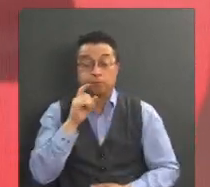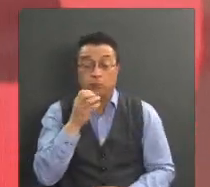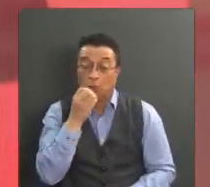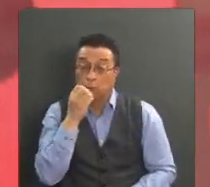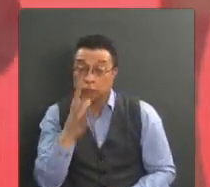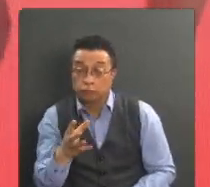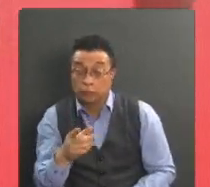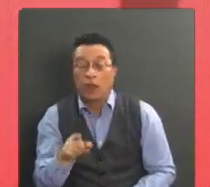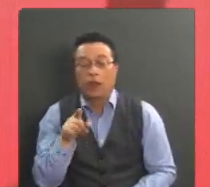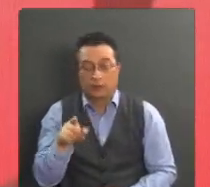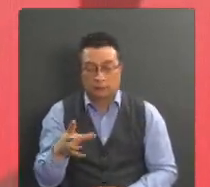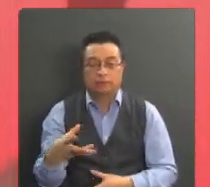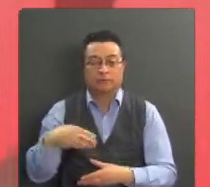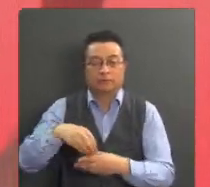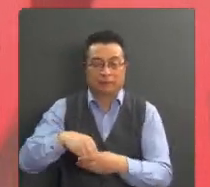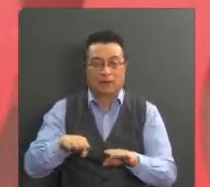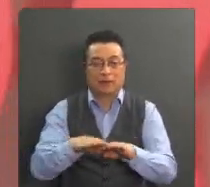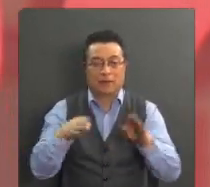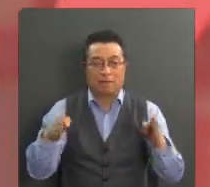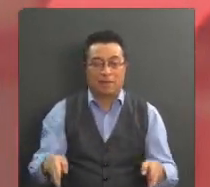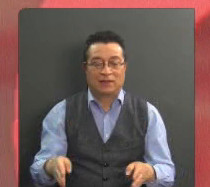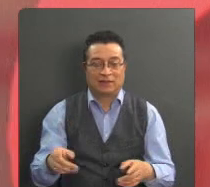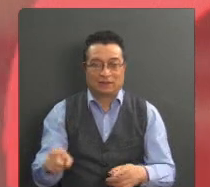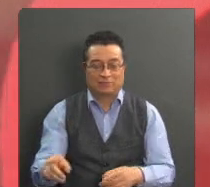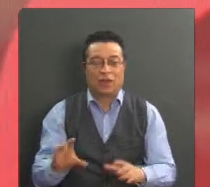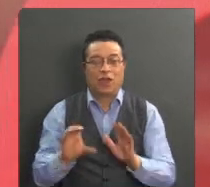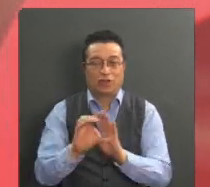también integrante de la mesa de los constituyentes. Escucha.